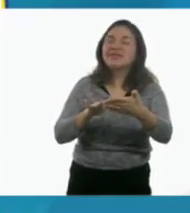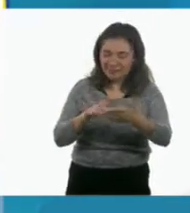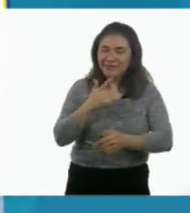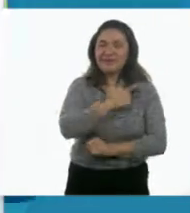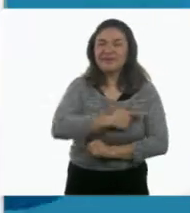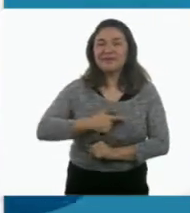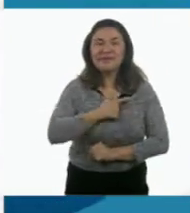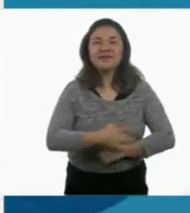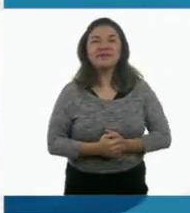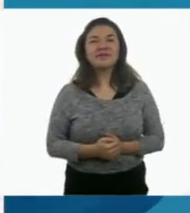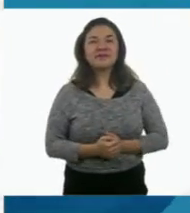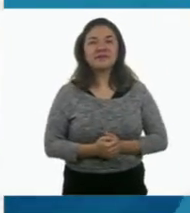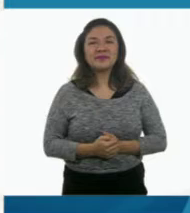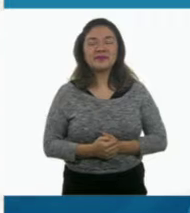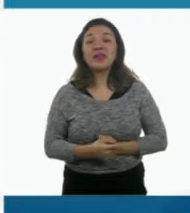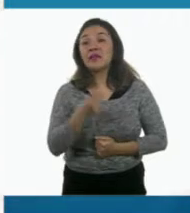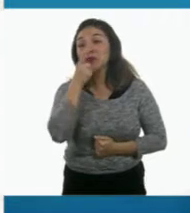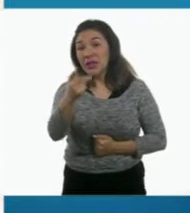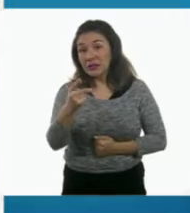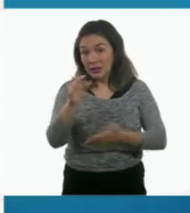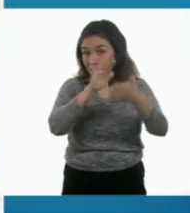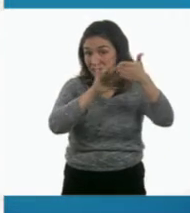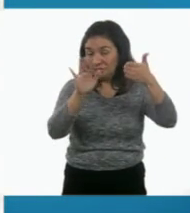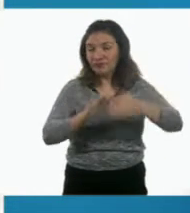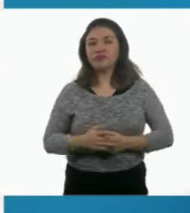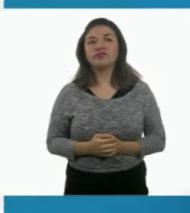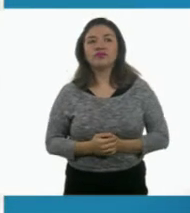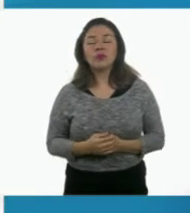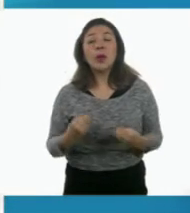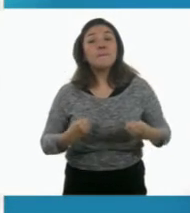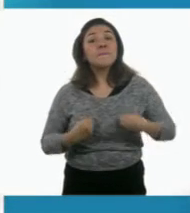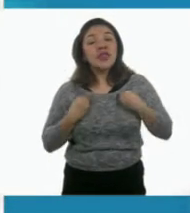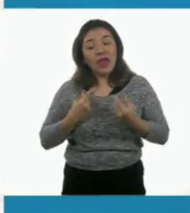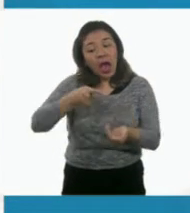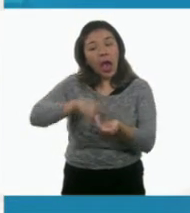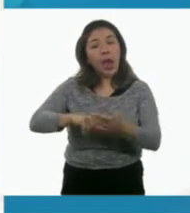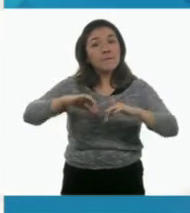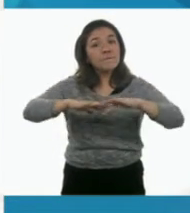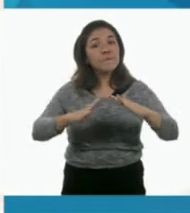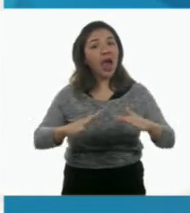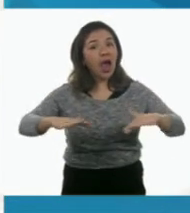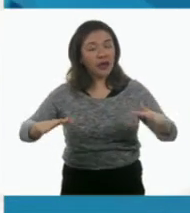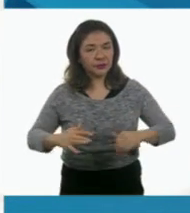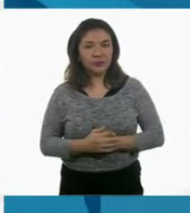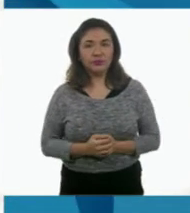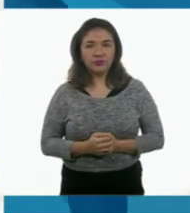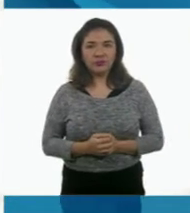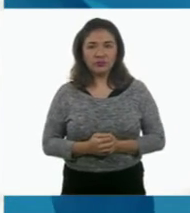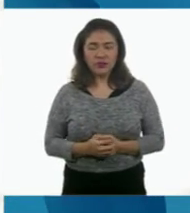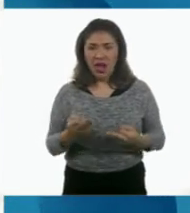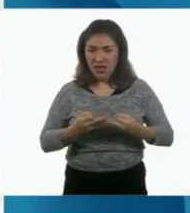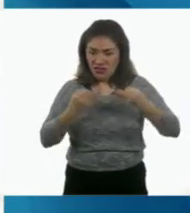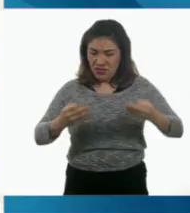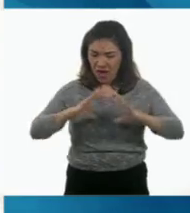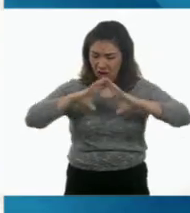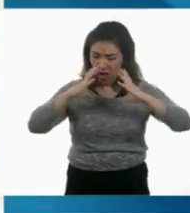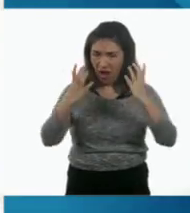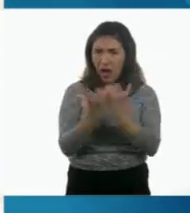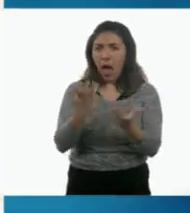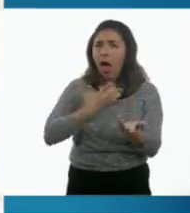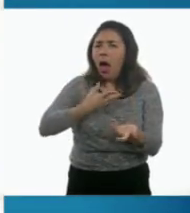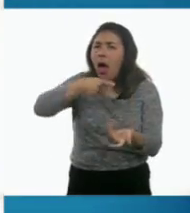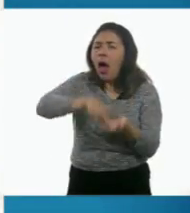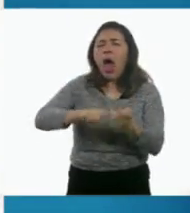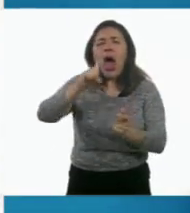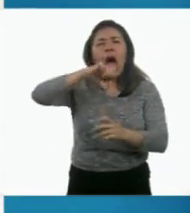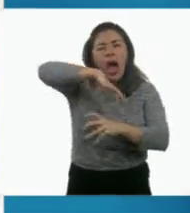bien. Dice así: la vida en el mar. La Tierra es un planeta cubierto